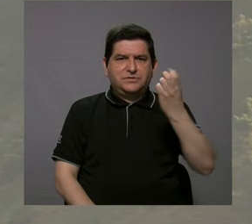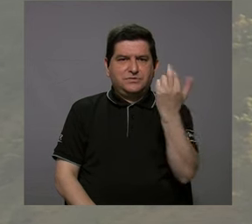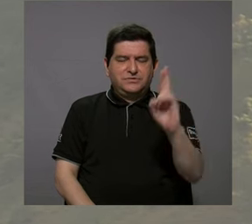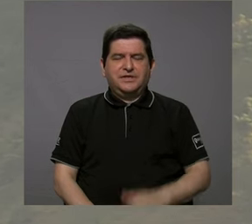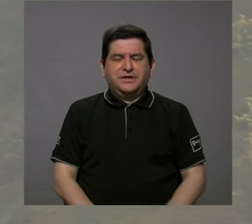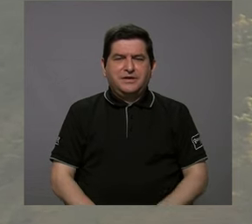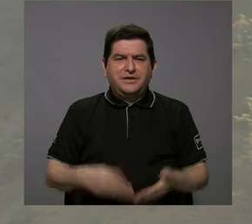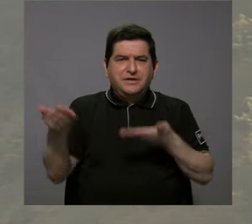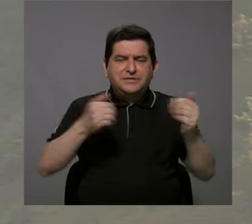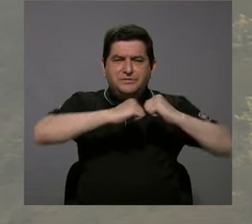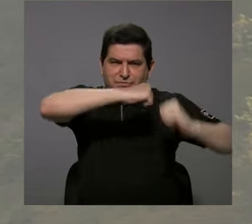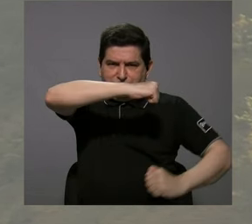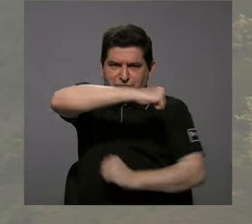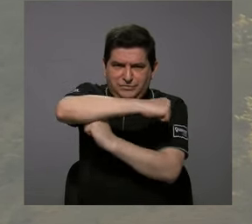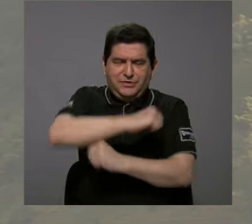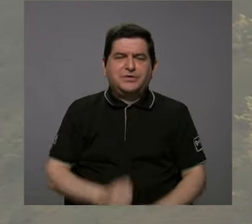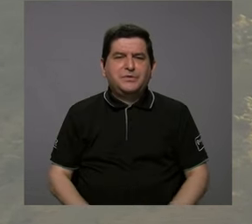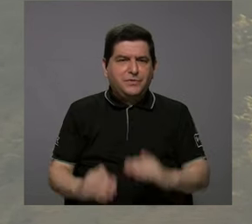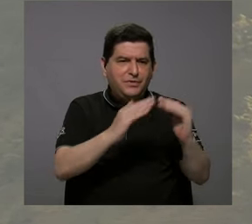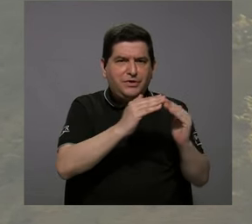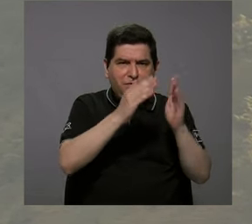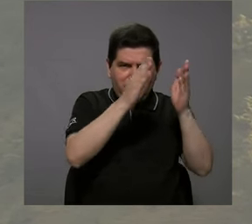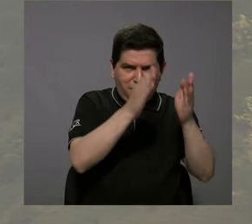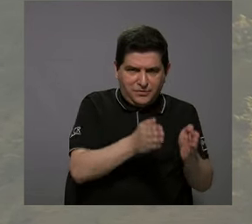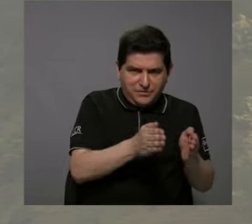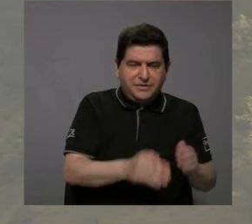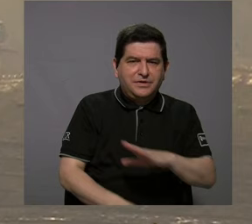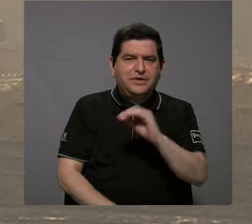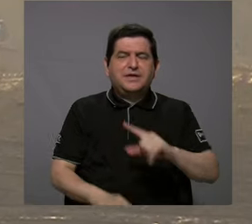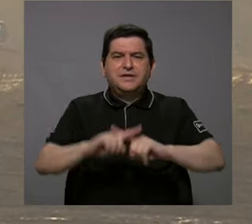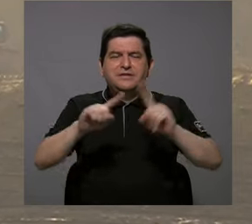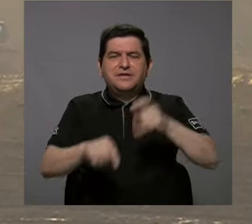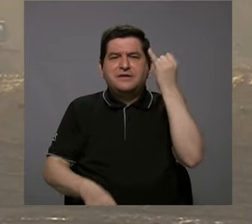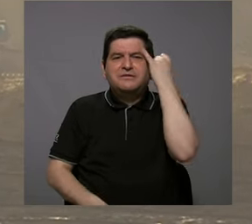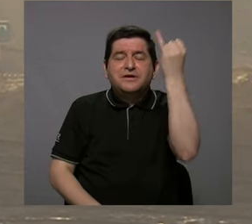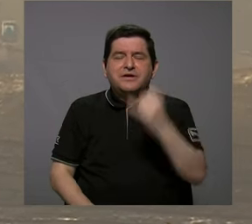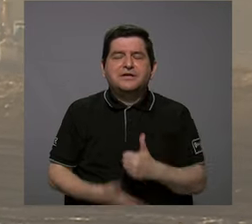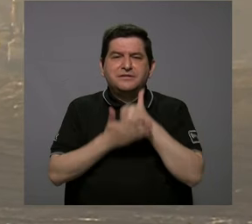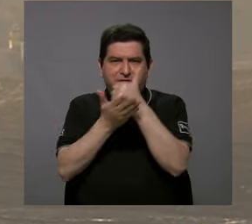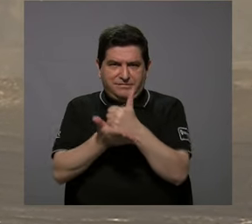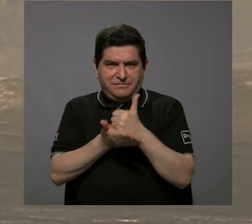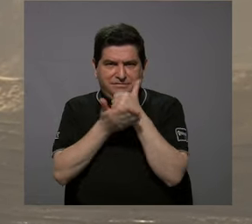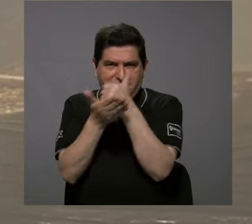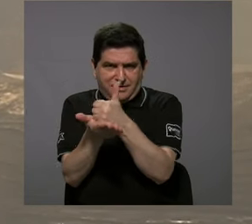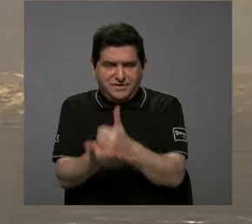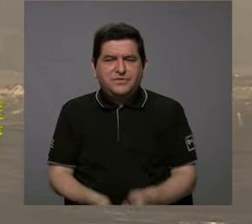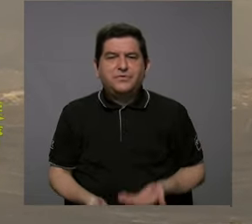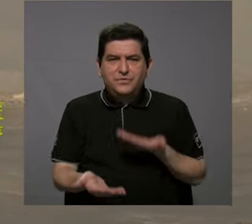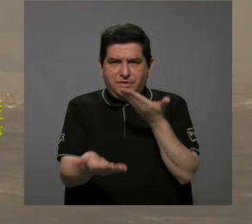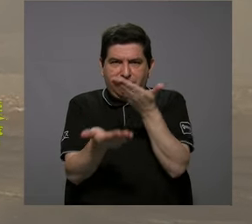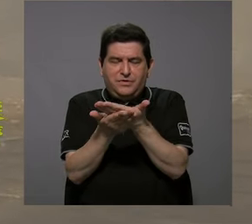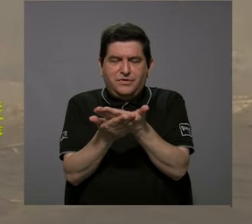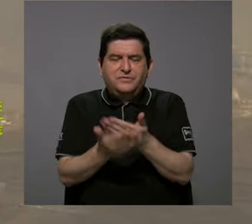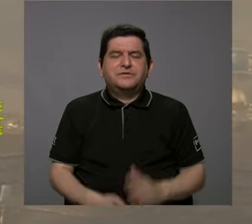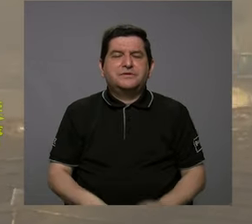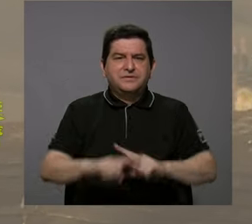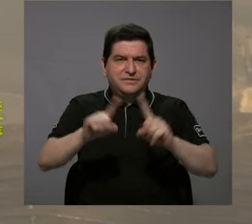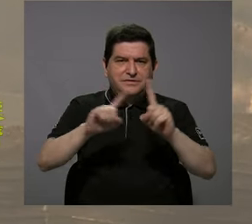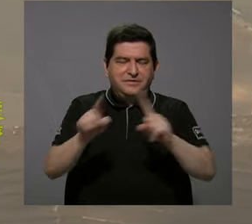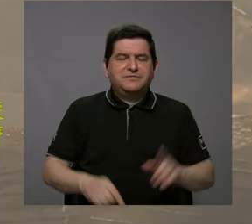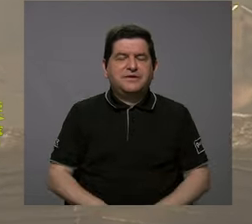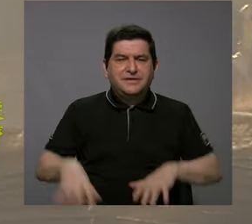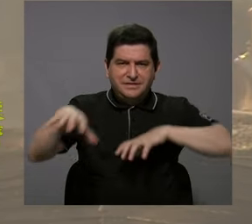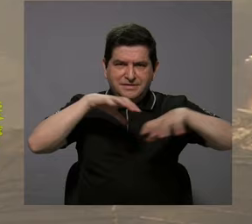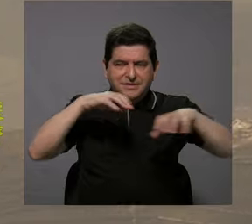sirva de puente entre los ciudadanos y diferentes iniciativas que contribuyan a ofrecer propuestas para